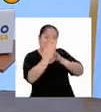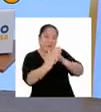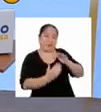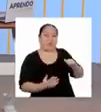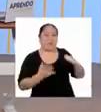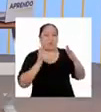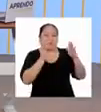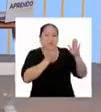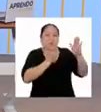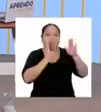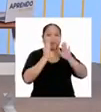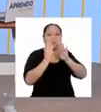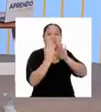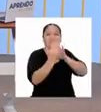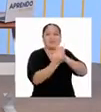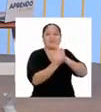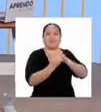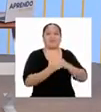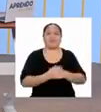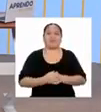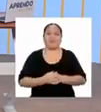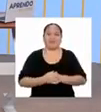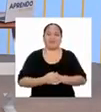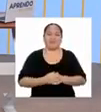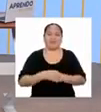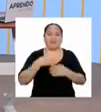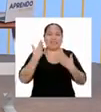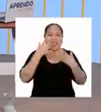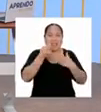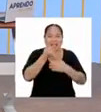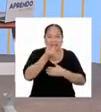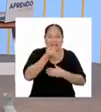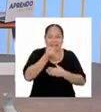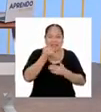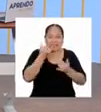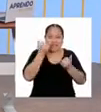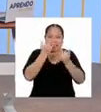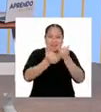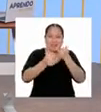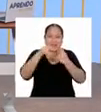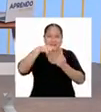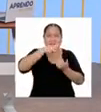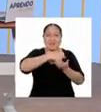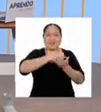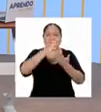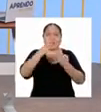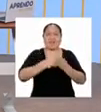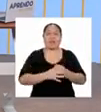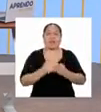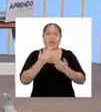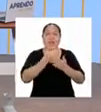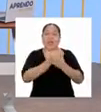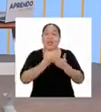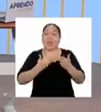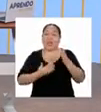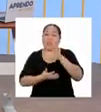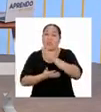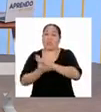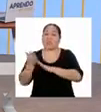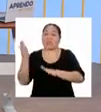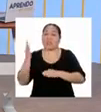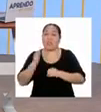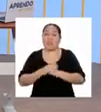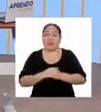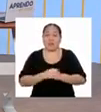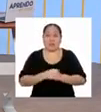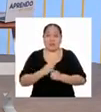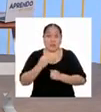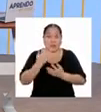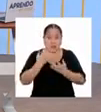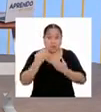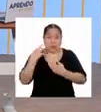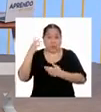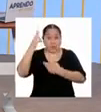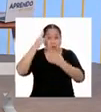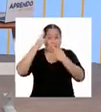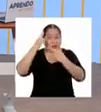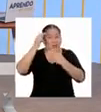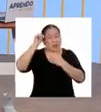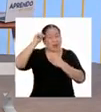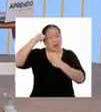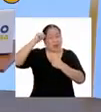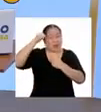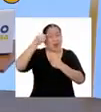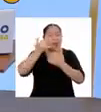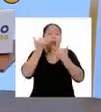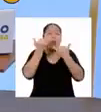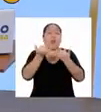paredes. Ya estamos casi al fin del programa, pero antes de irme, quiero recordar lo que aprendimos